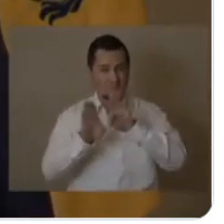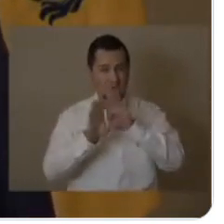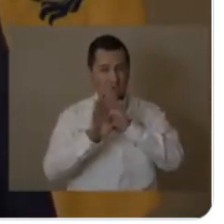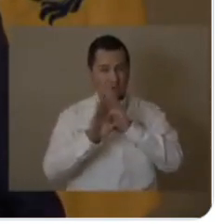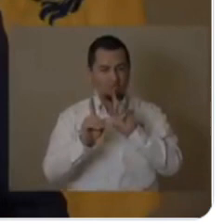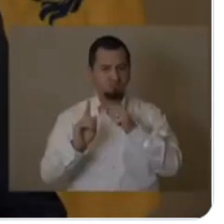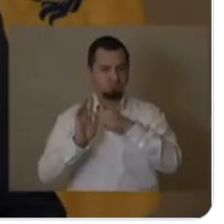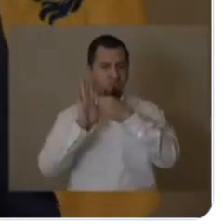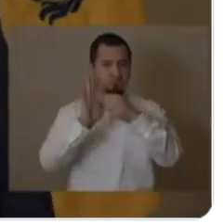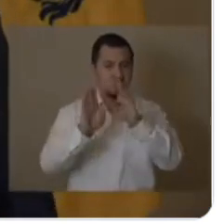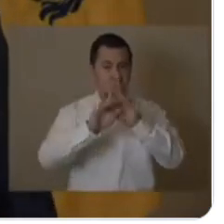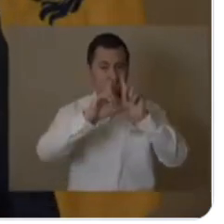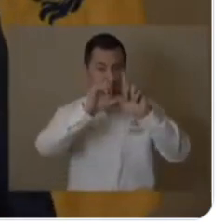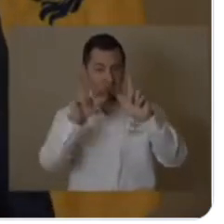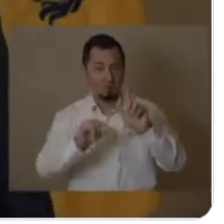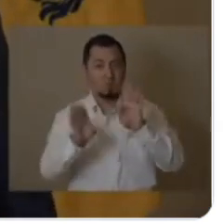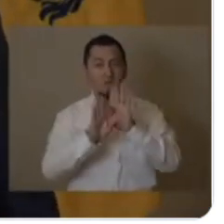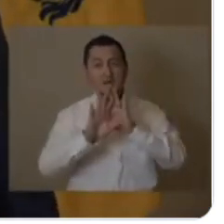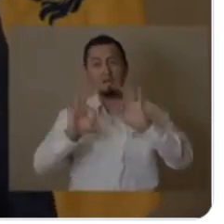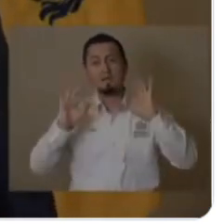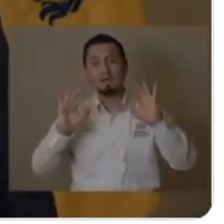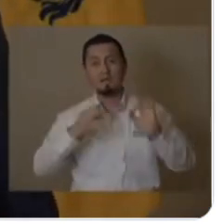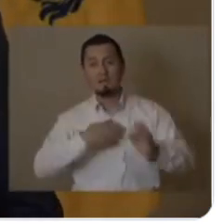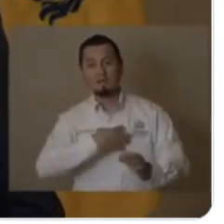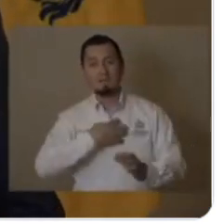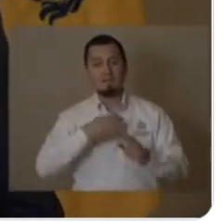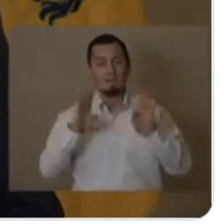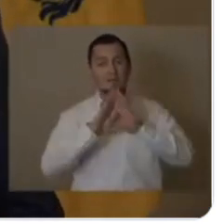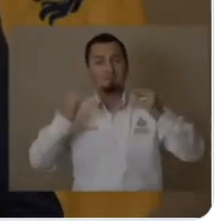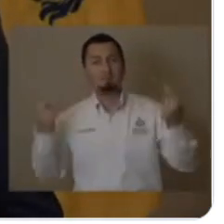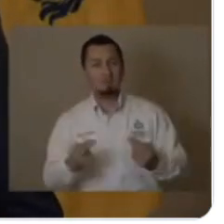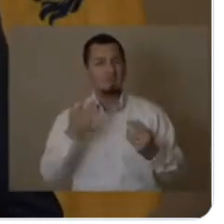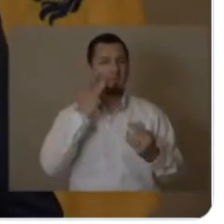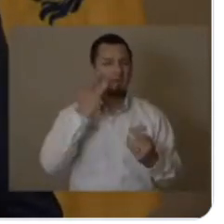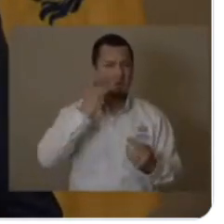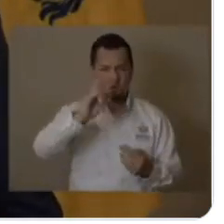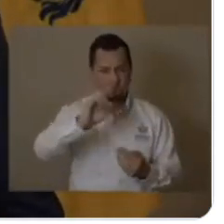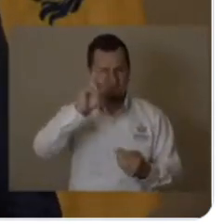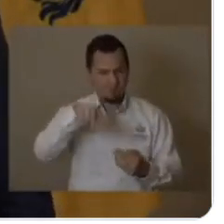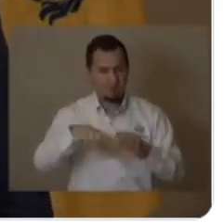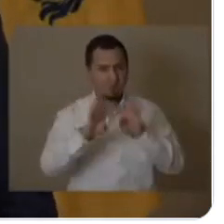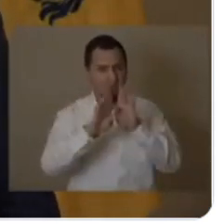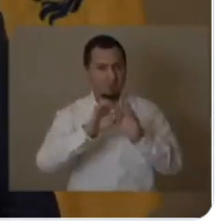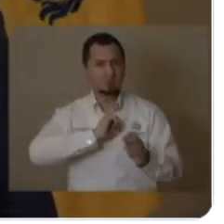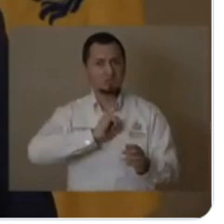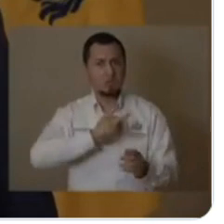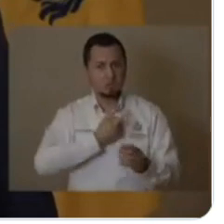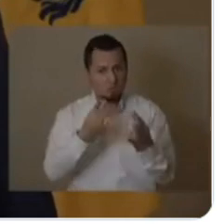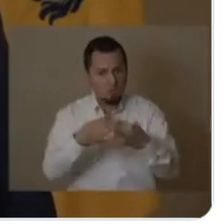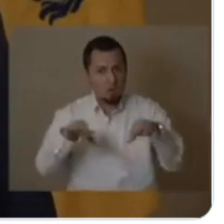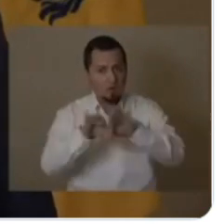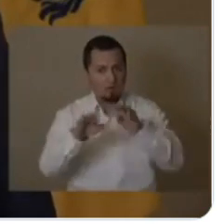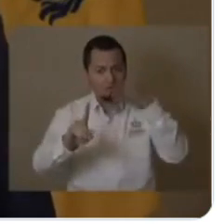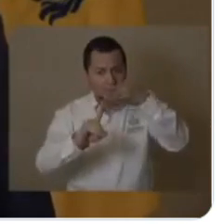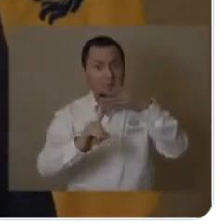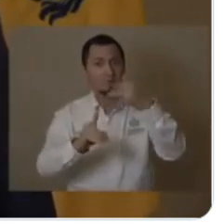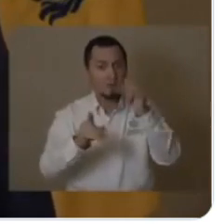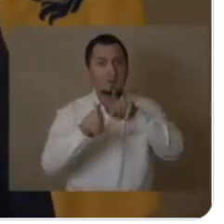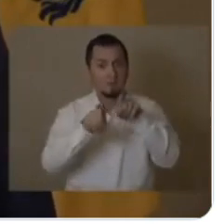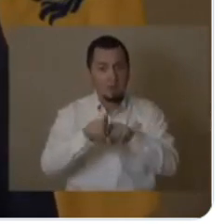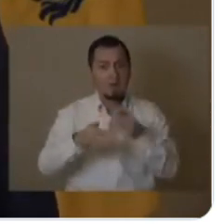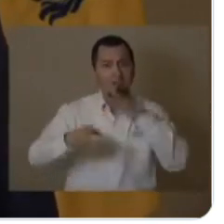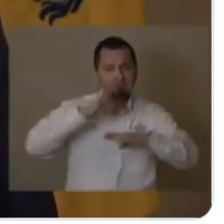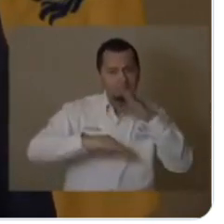otra agenda. Y el tiempo nos dio la razón. Pero los retos que tenemos enfrente como nación son todavía enormes y no podemos cantar